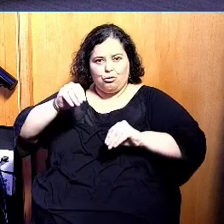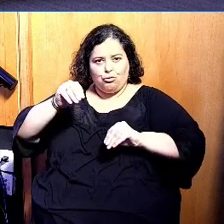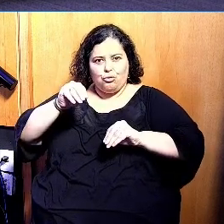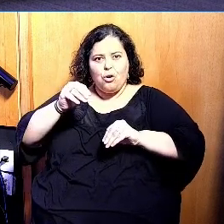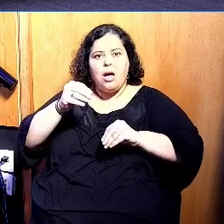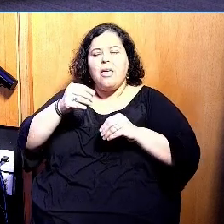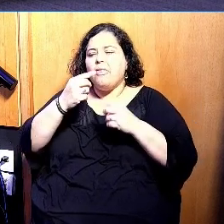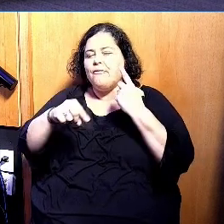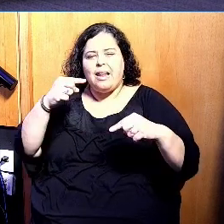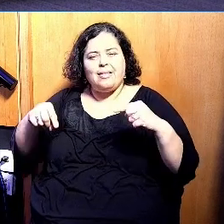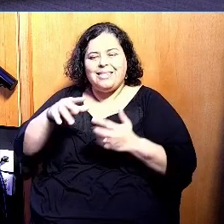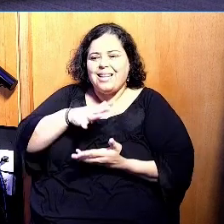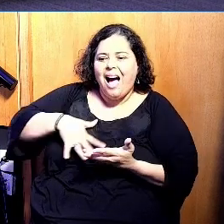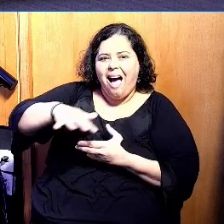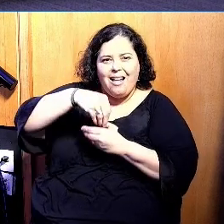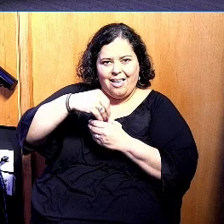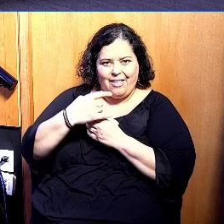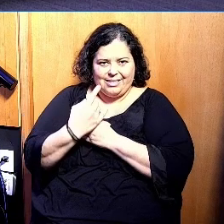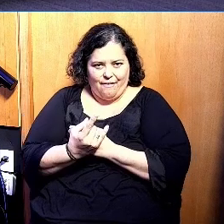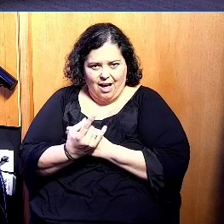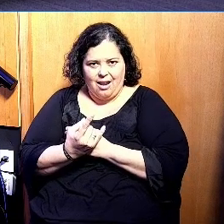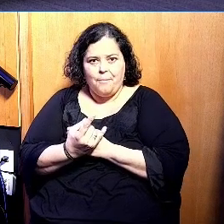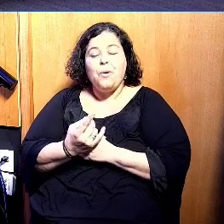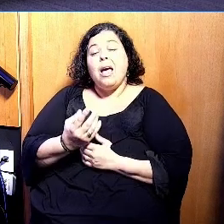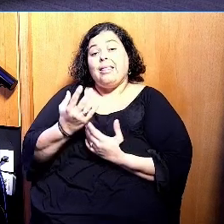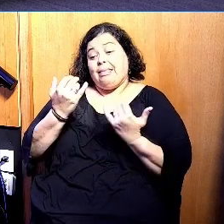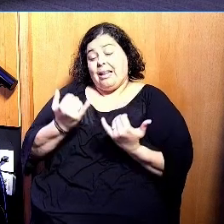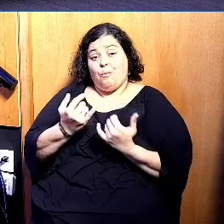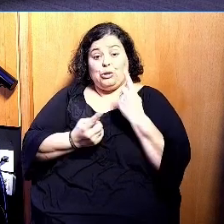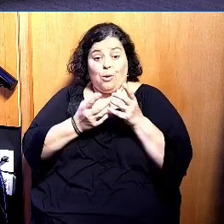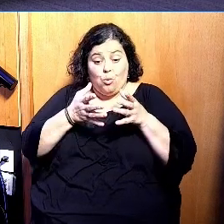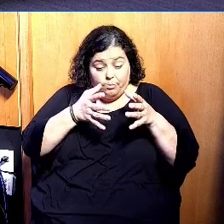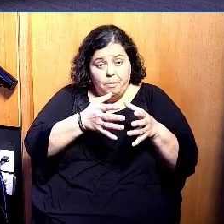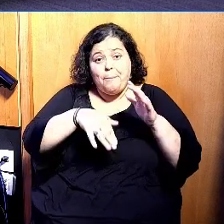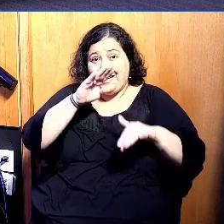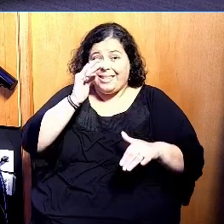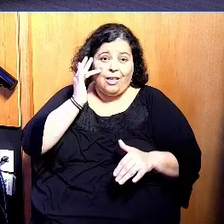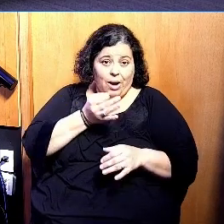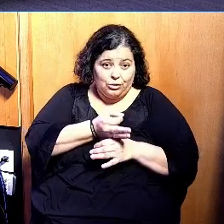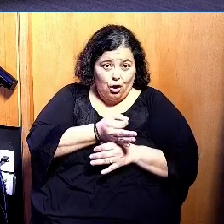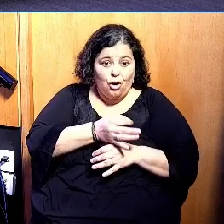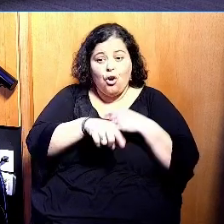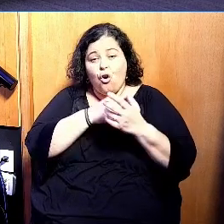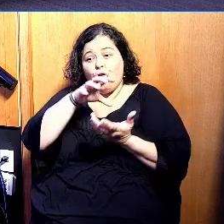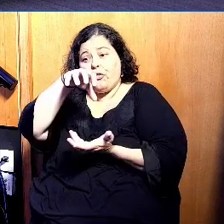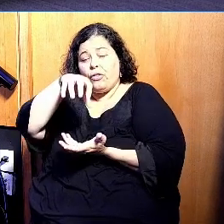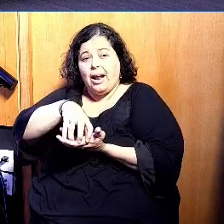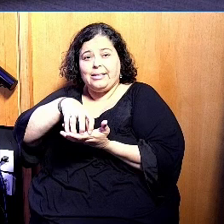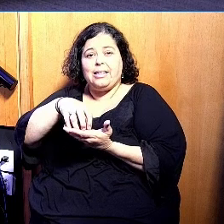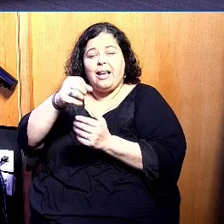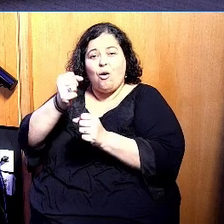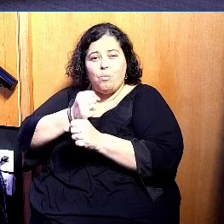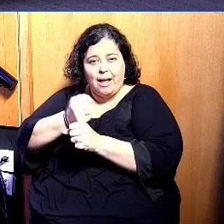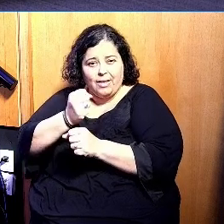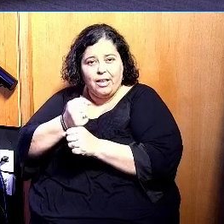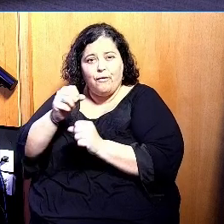Ceibal. Tenemos áreas muy abocadas a lo que es educación, después están las áreas operativas, el área